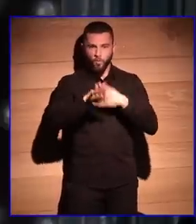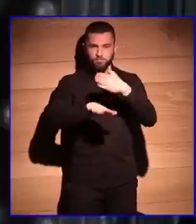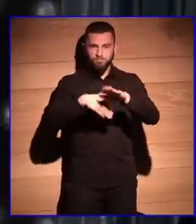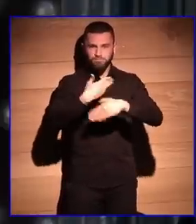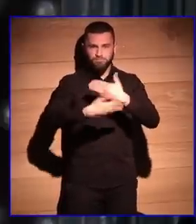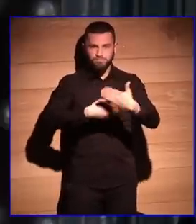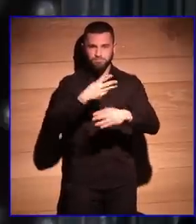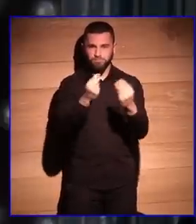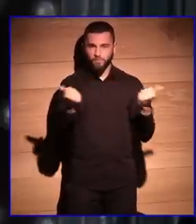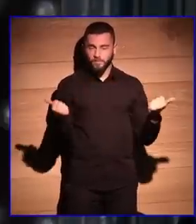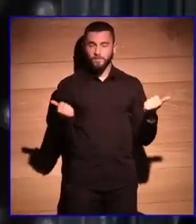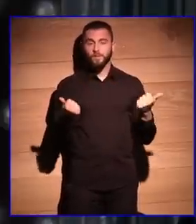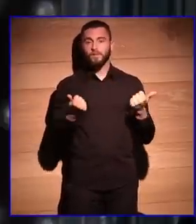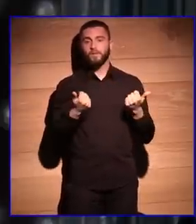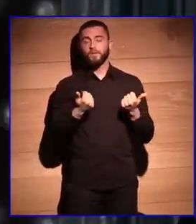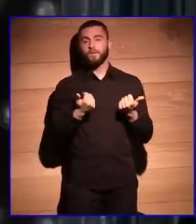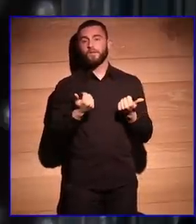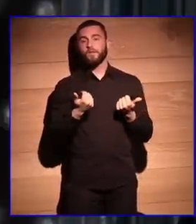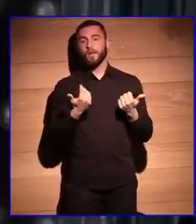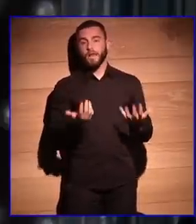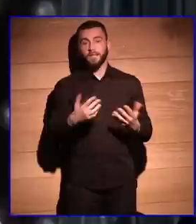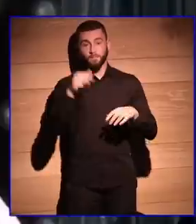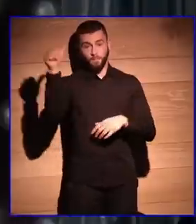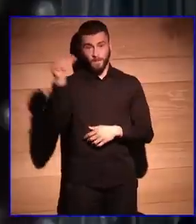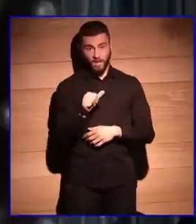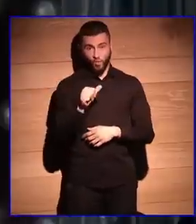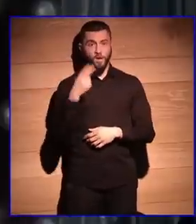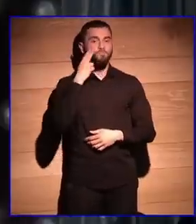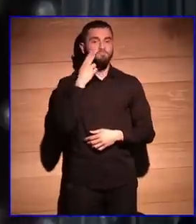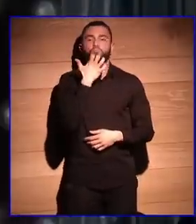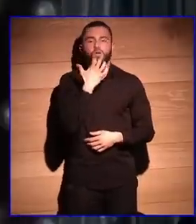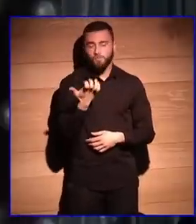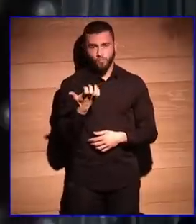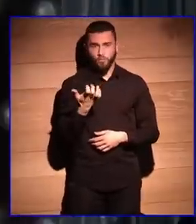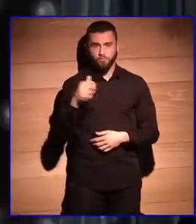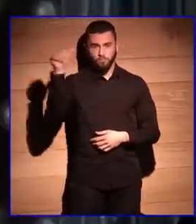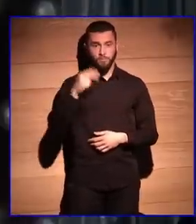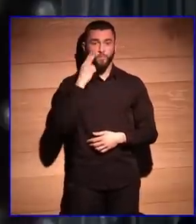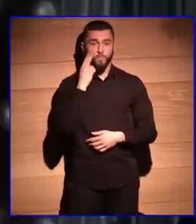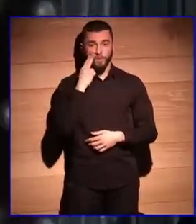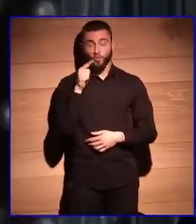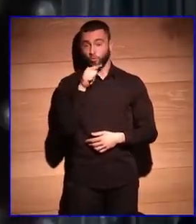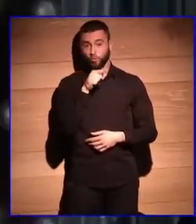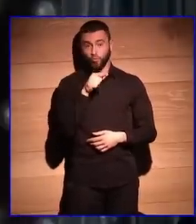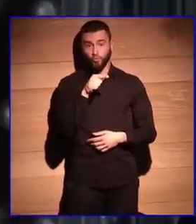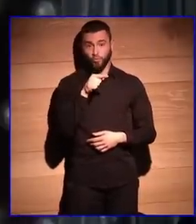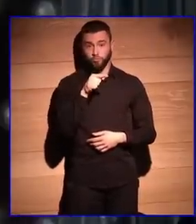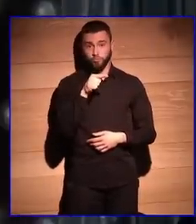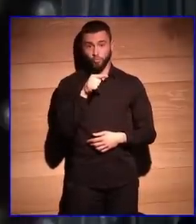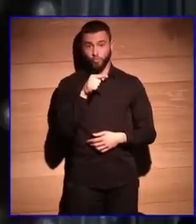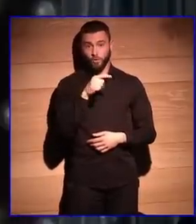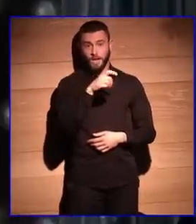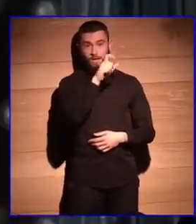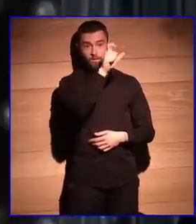del tiempo, en las películas de terror, por ejemplo, tú tienes que ir necesariamente con el malo. A